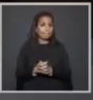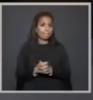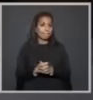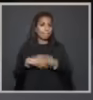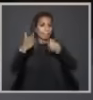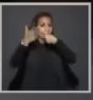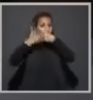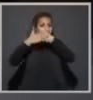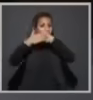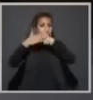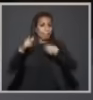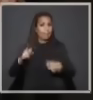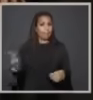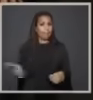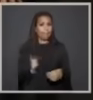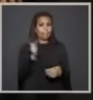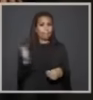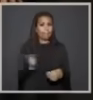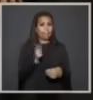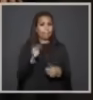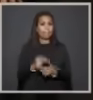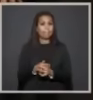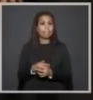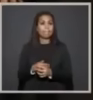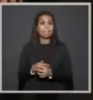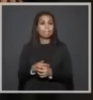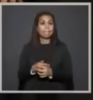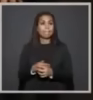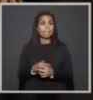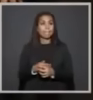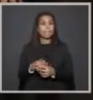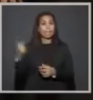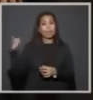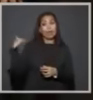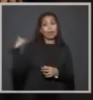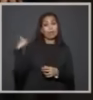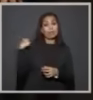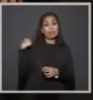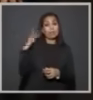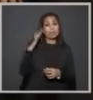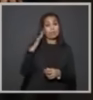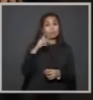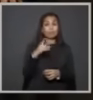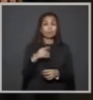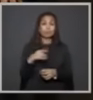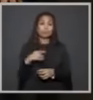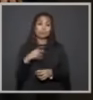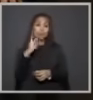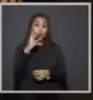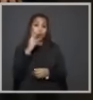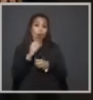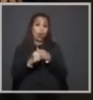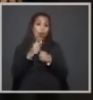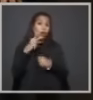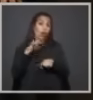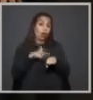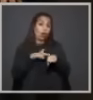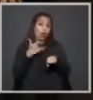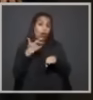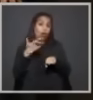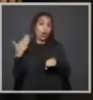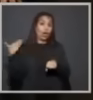siguiente pregunta. Hace un par de horas conocimos que el Senado rechazó la propuesta del fuero.